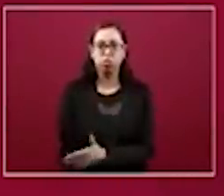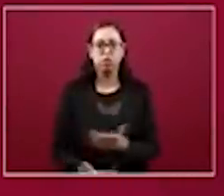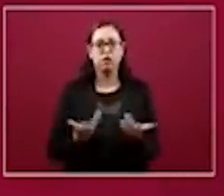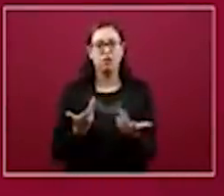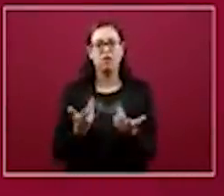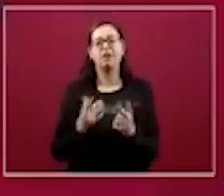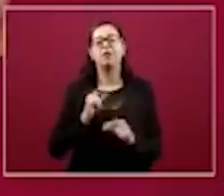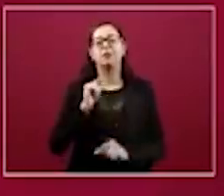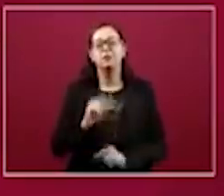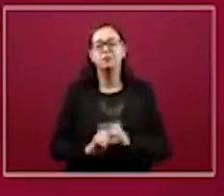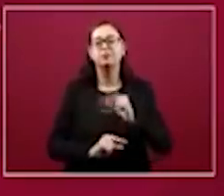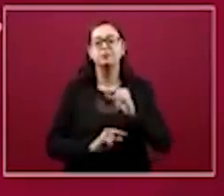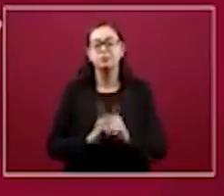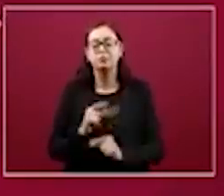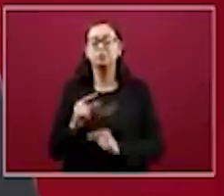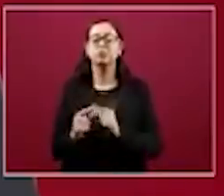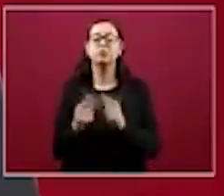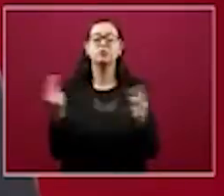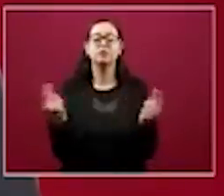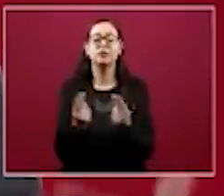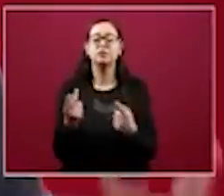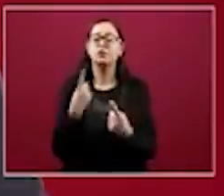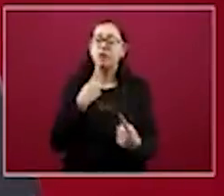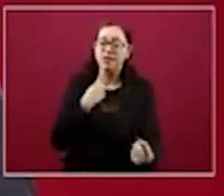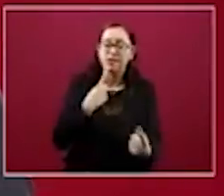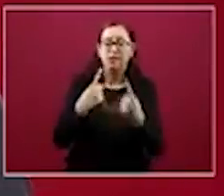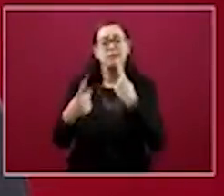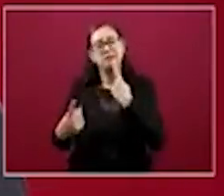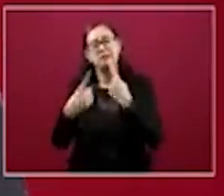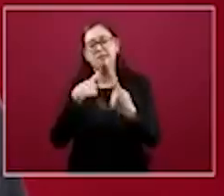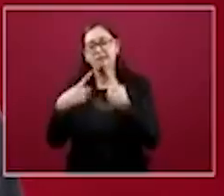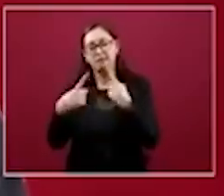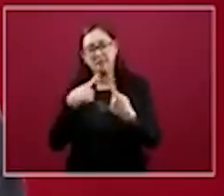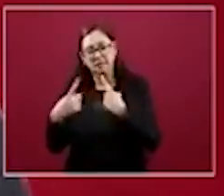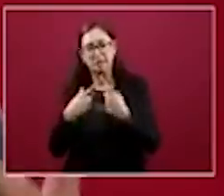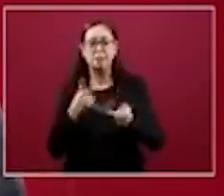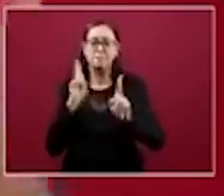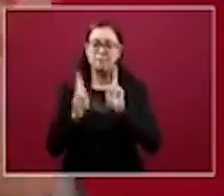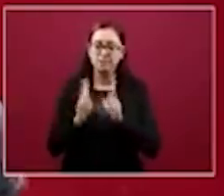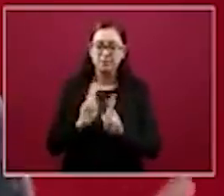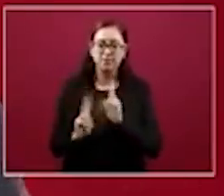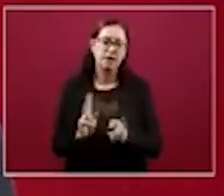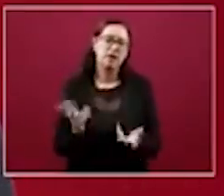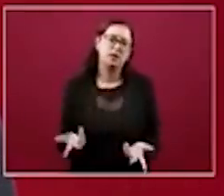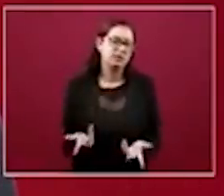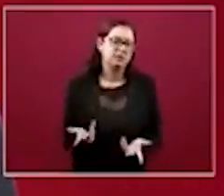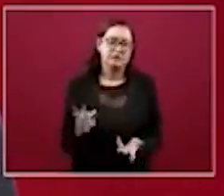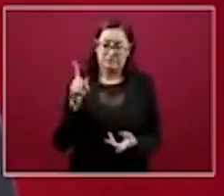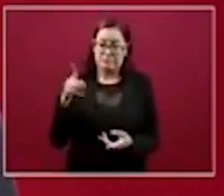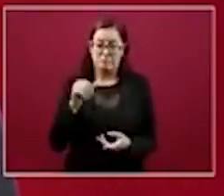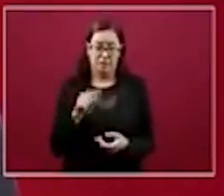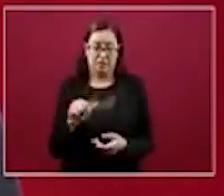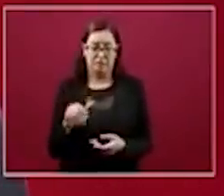lo tenemos que hacer con convencimiento, ¿sí?, hablando. Ahí ahora, por ejemplo, en el caso de